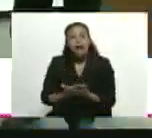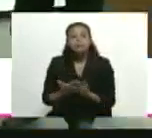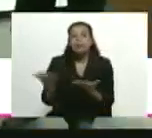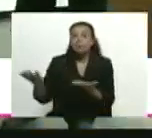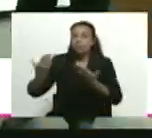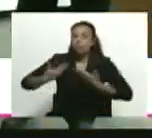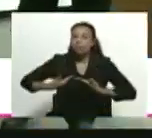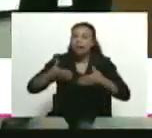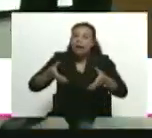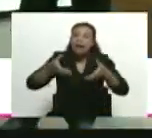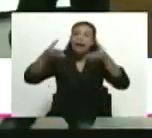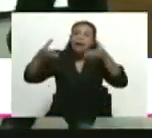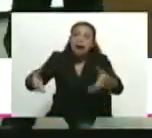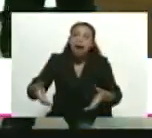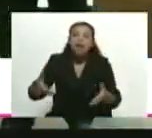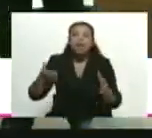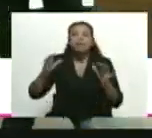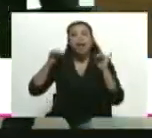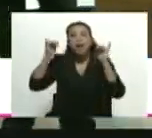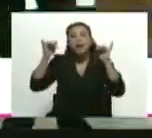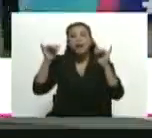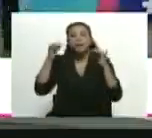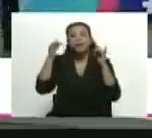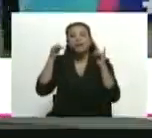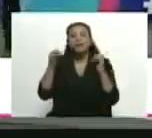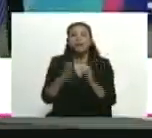trajimos este regalo de la Ruta Light y